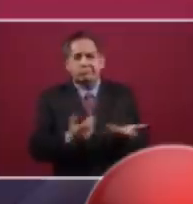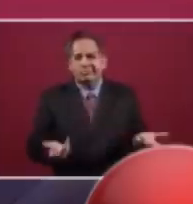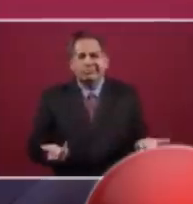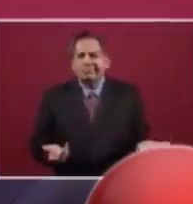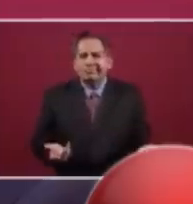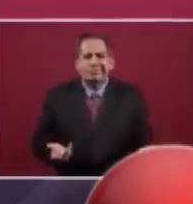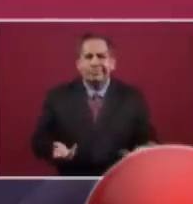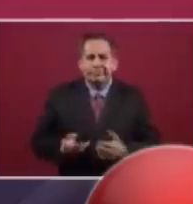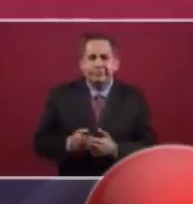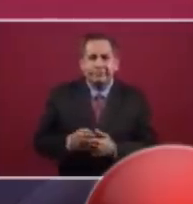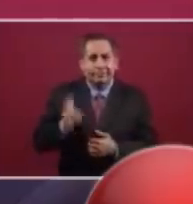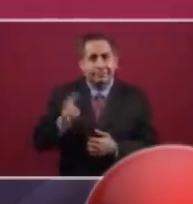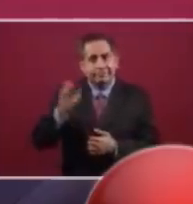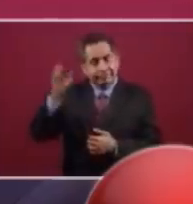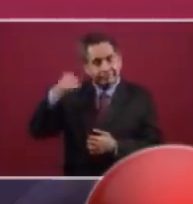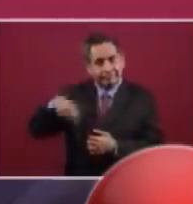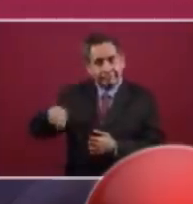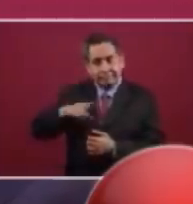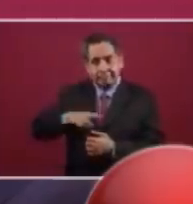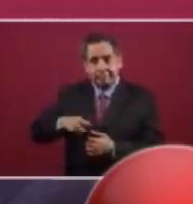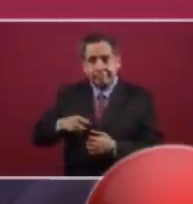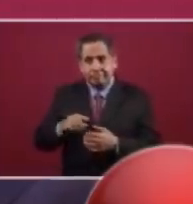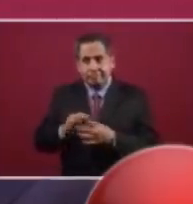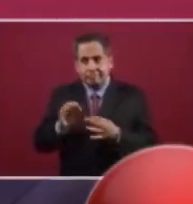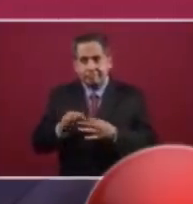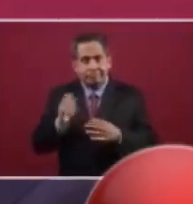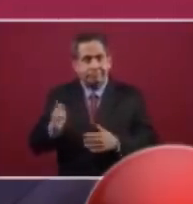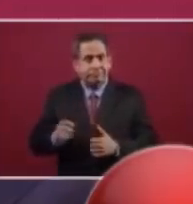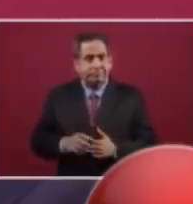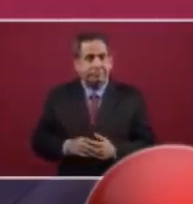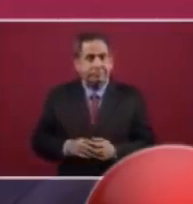Les importaba